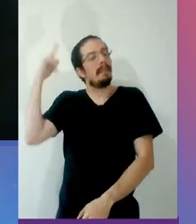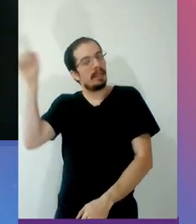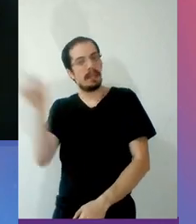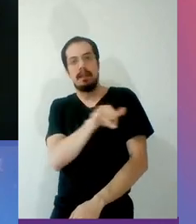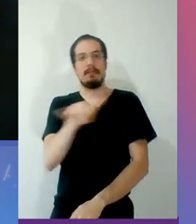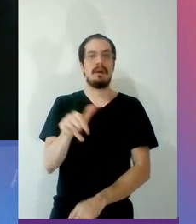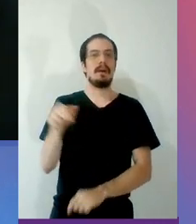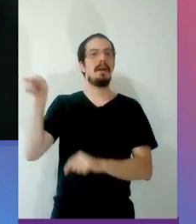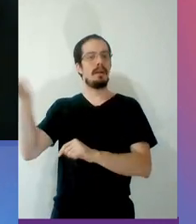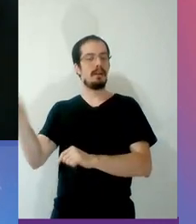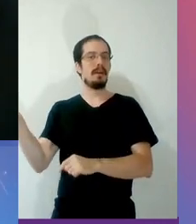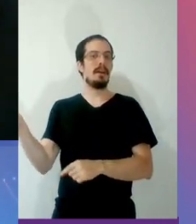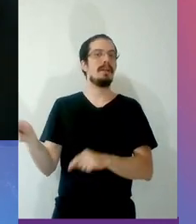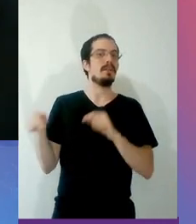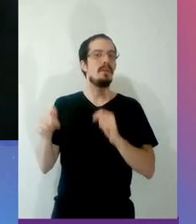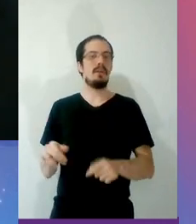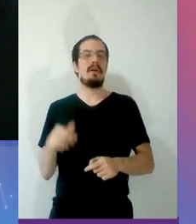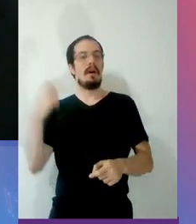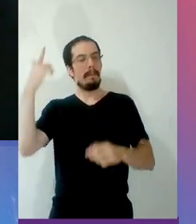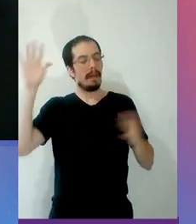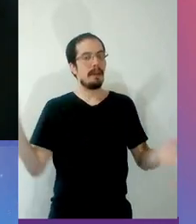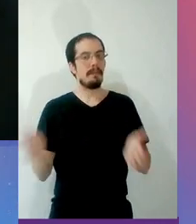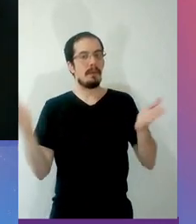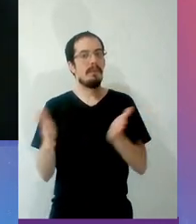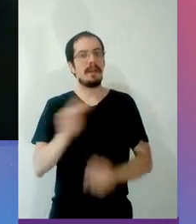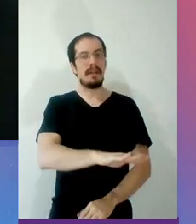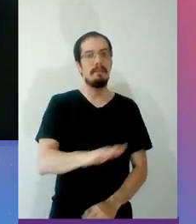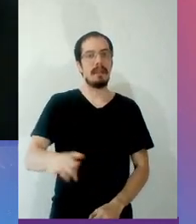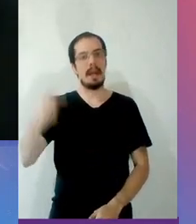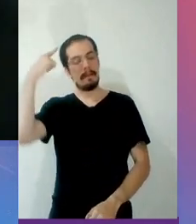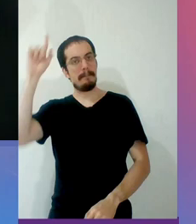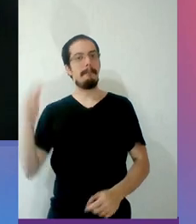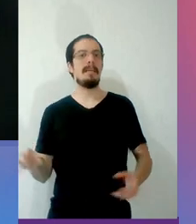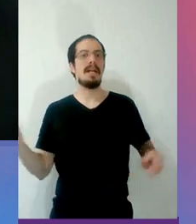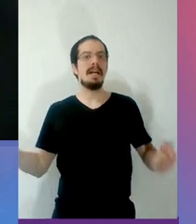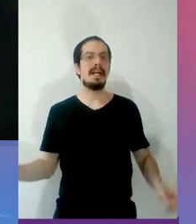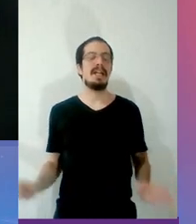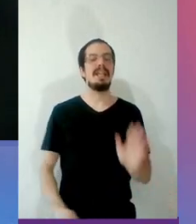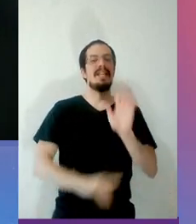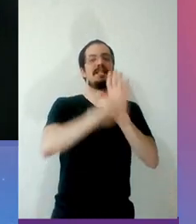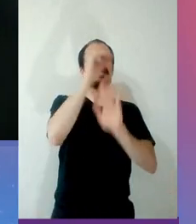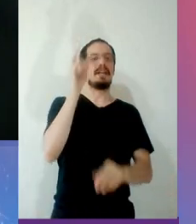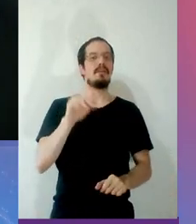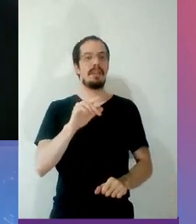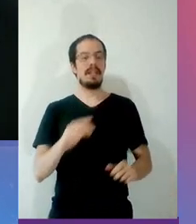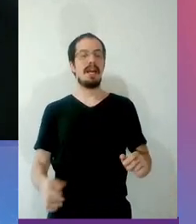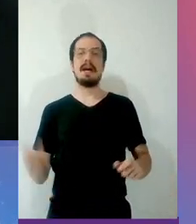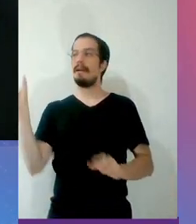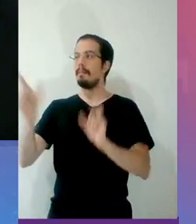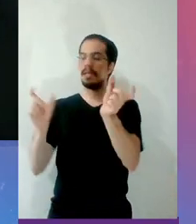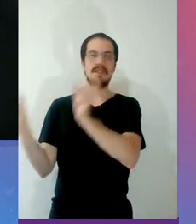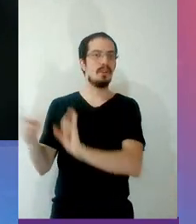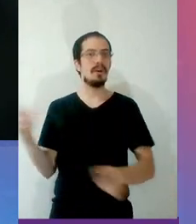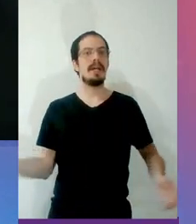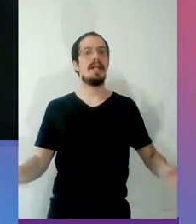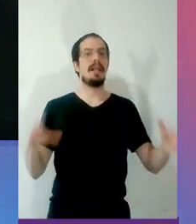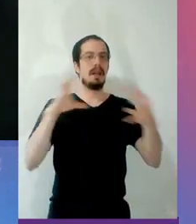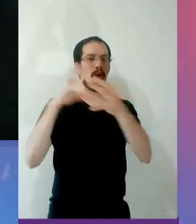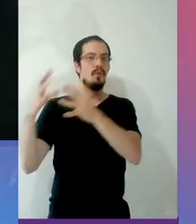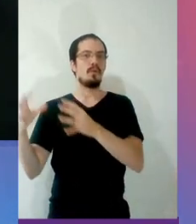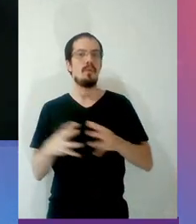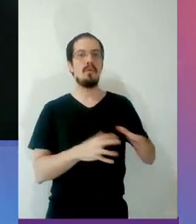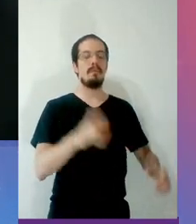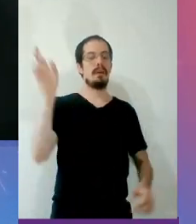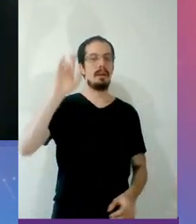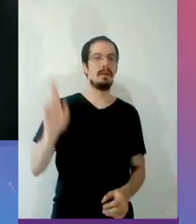desarrollar miembros de la comunidad, de las juntas de vecinos, de las distintas organizaciones sociales, asociarnos con